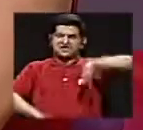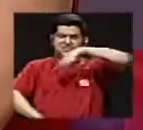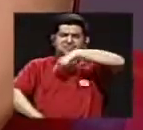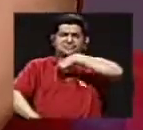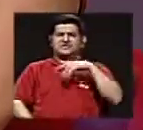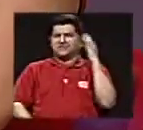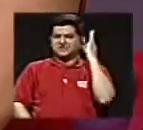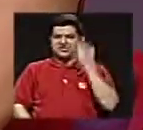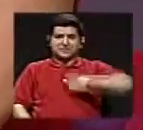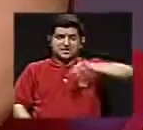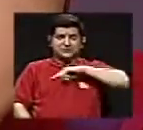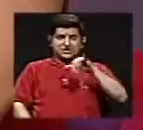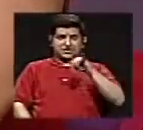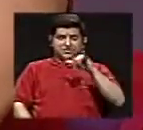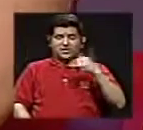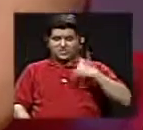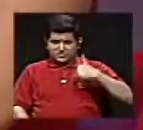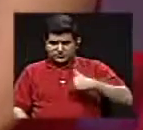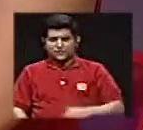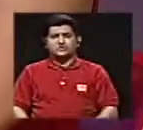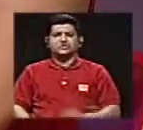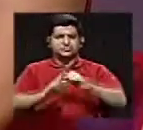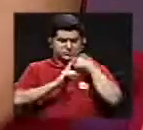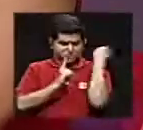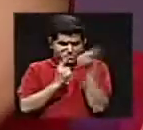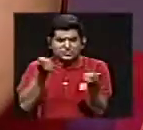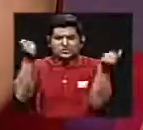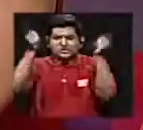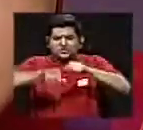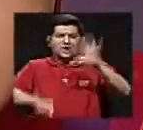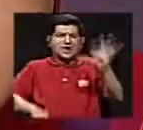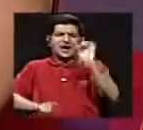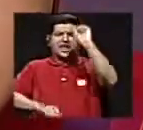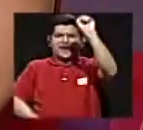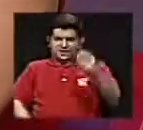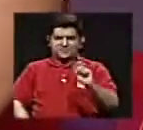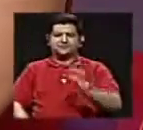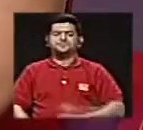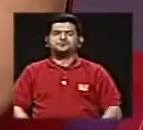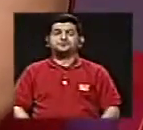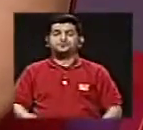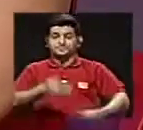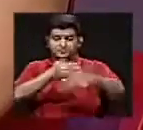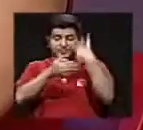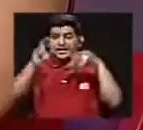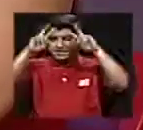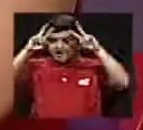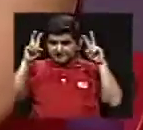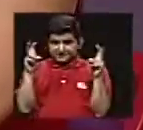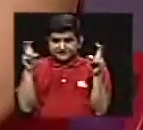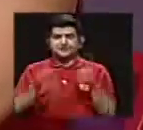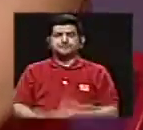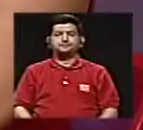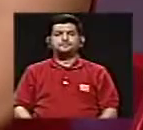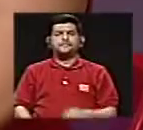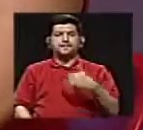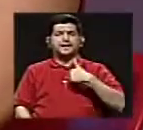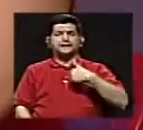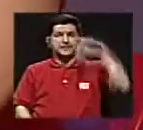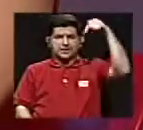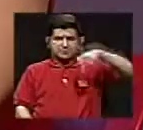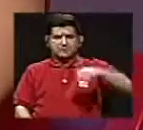nosotras y nosotros sobre la situación que está pasando el Caribe Sur. Antes de entrar en el tema, tenemos